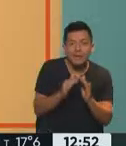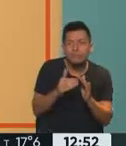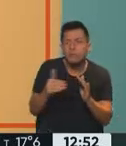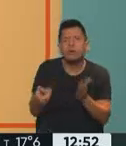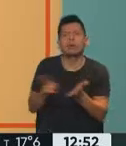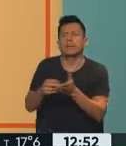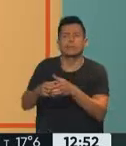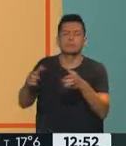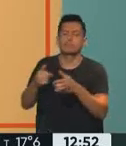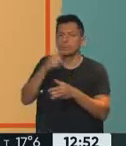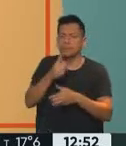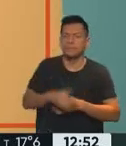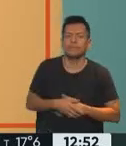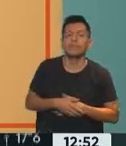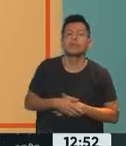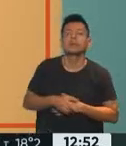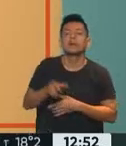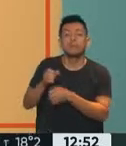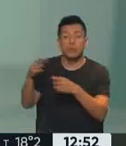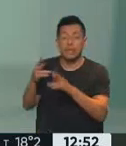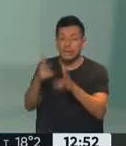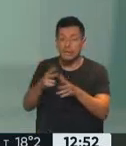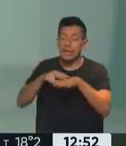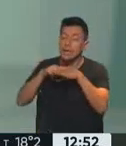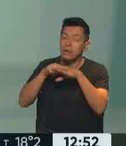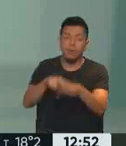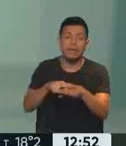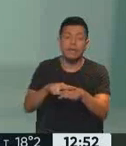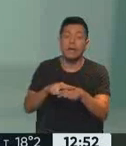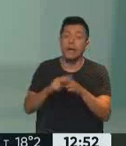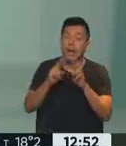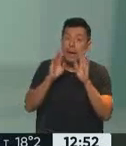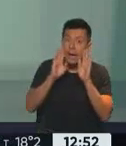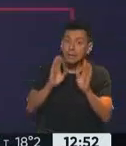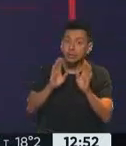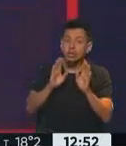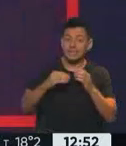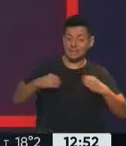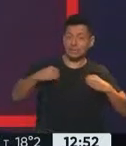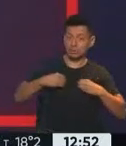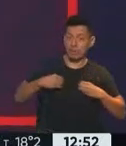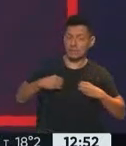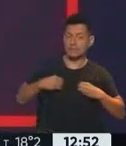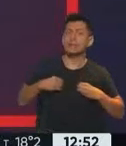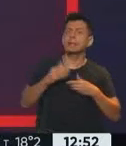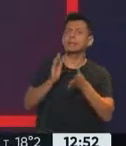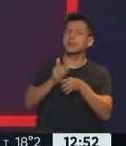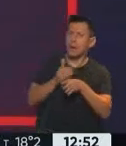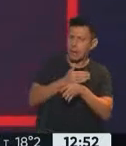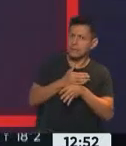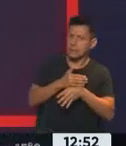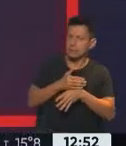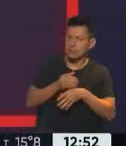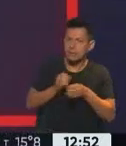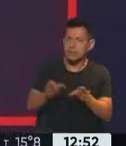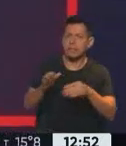Los especialistas recomiendan prestar atención a los signos y síntomas de la enfermedad para iniciar el tratamiento oportuno cuanto